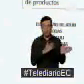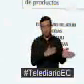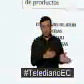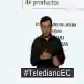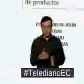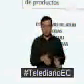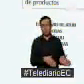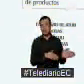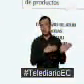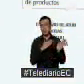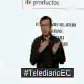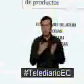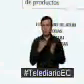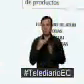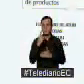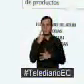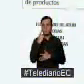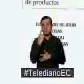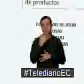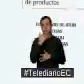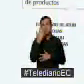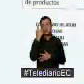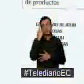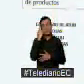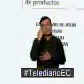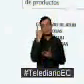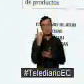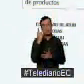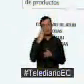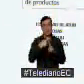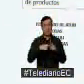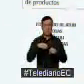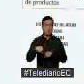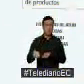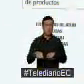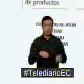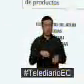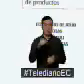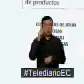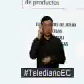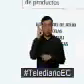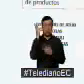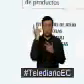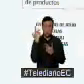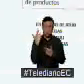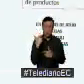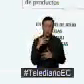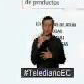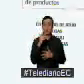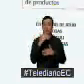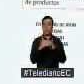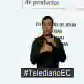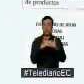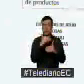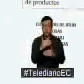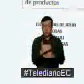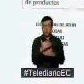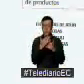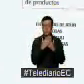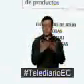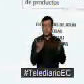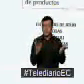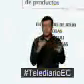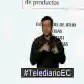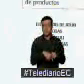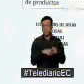establecer. En el escenario, en el mejor escenario que hemos puesto, en mayo nosotros esperaríamos que ya haya un avance